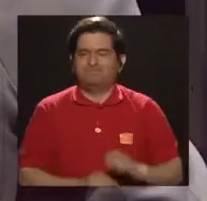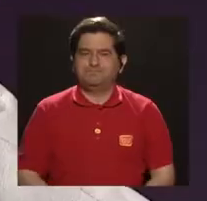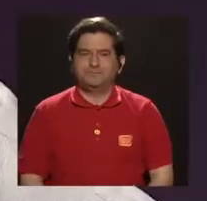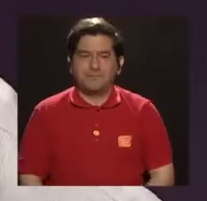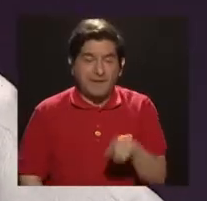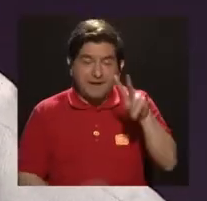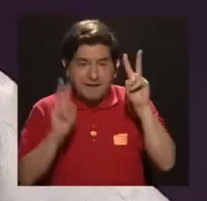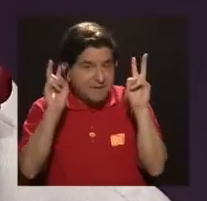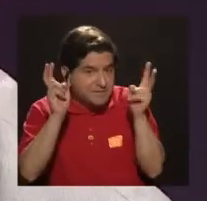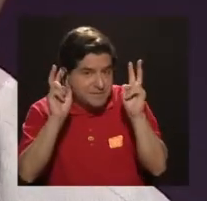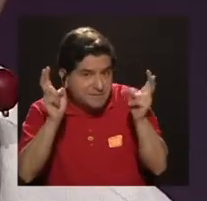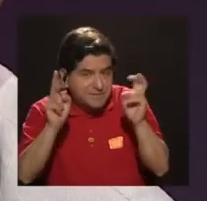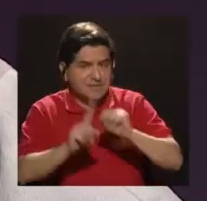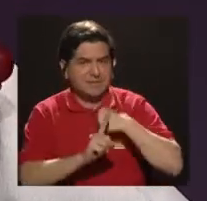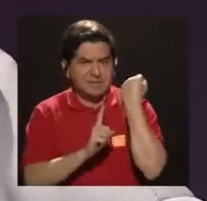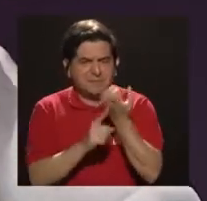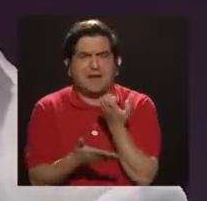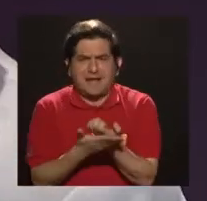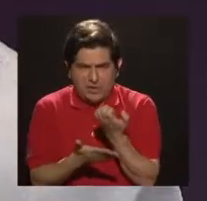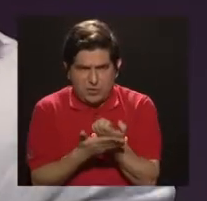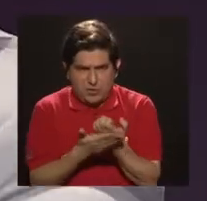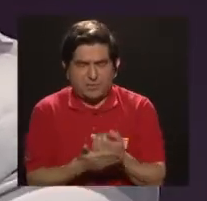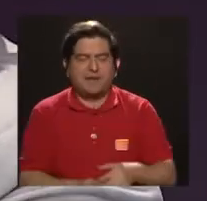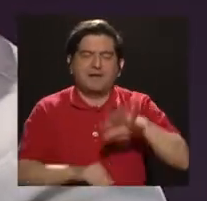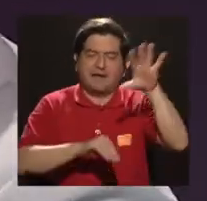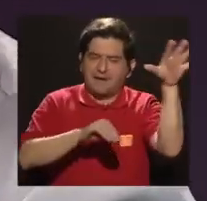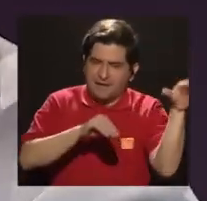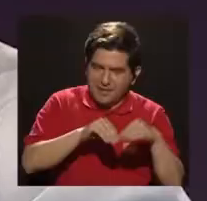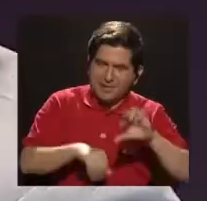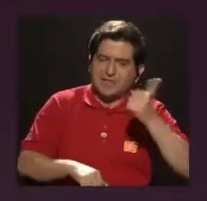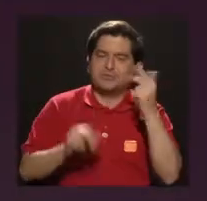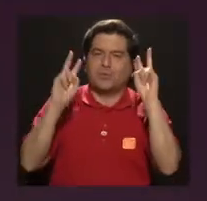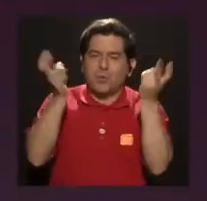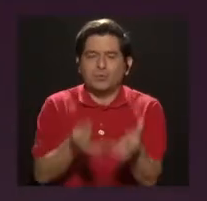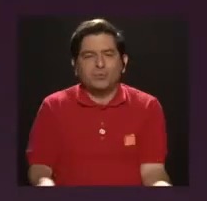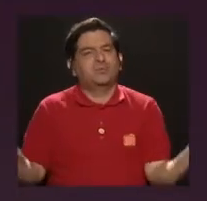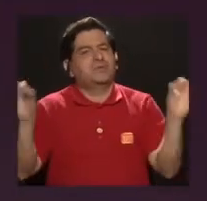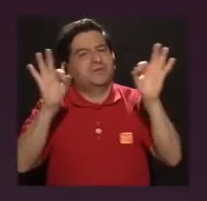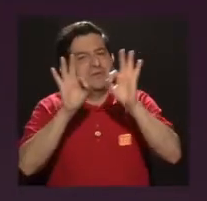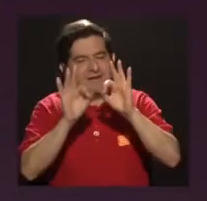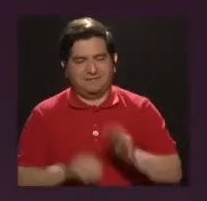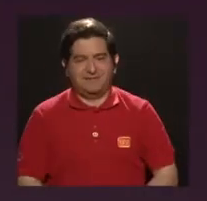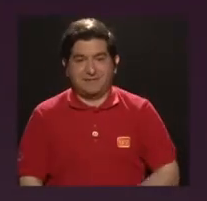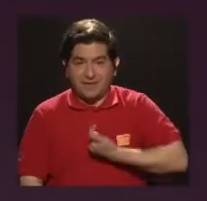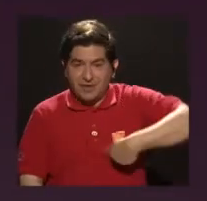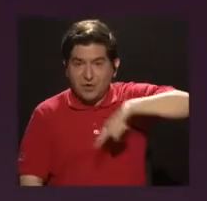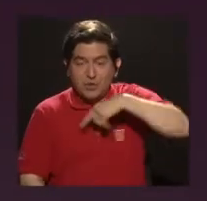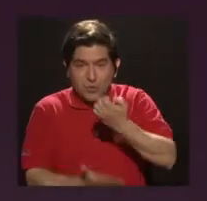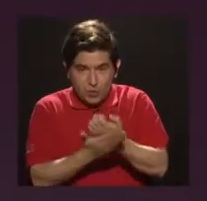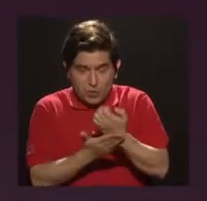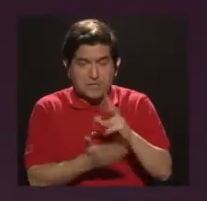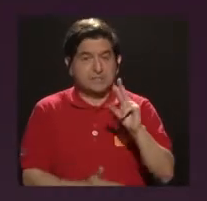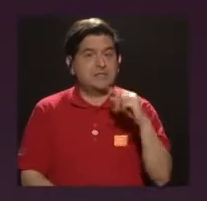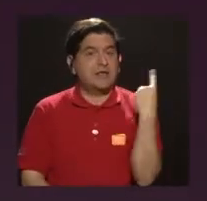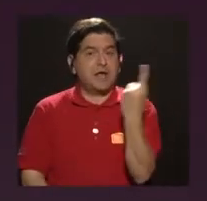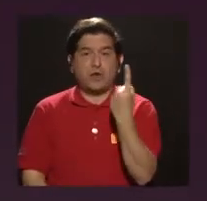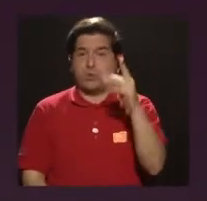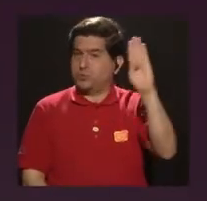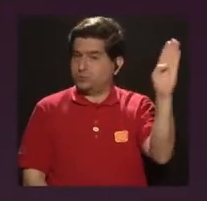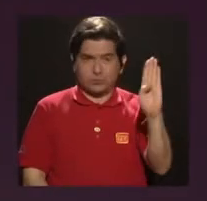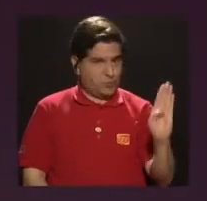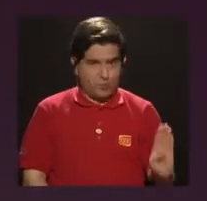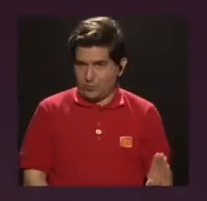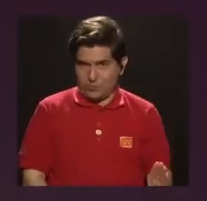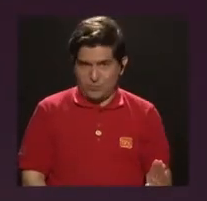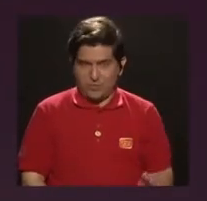demanda es un tema de situación económica sí pero además hay otro tema importante nuestras economías y esto no solamente toca brasil